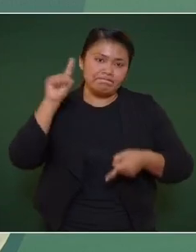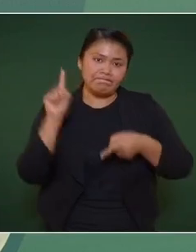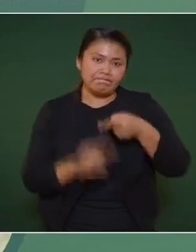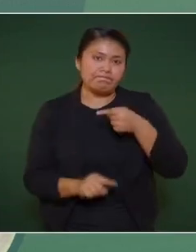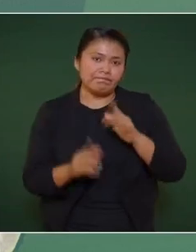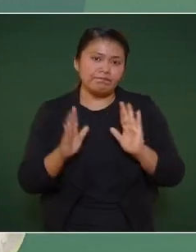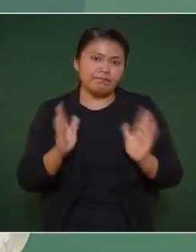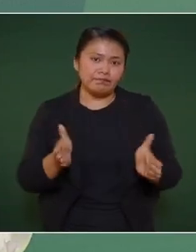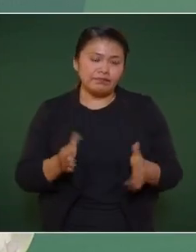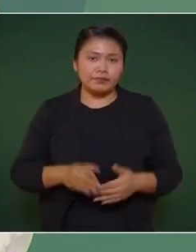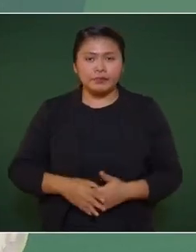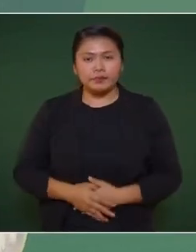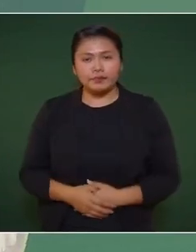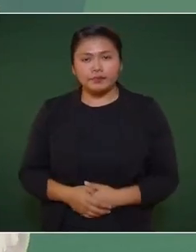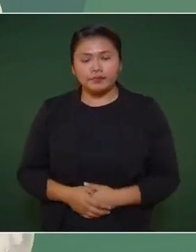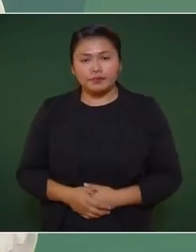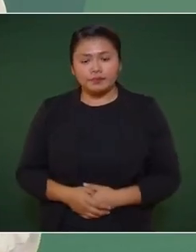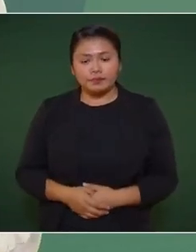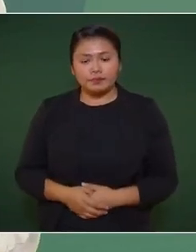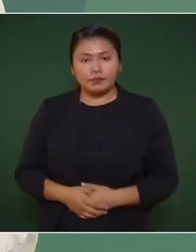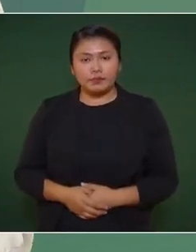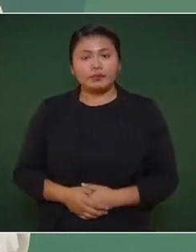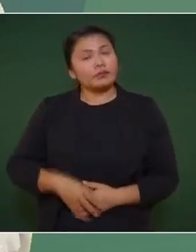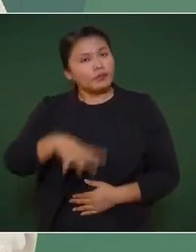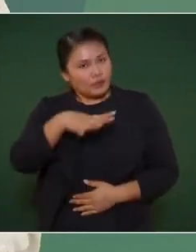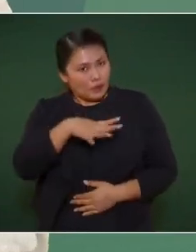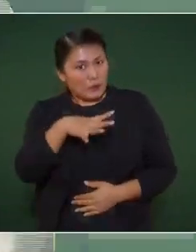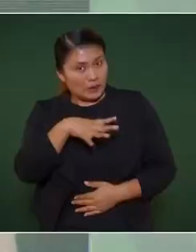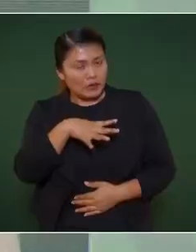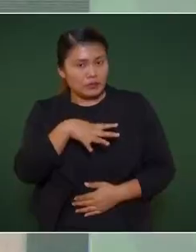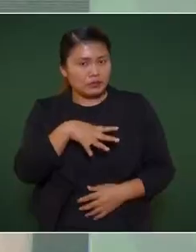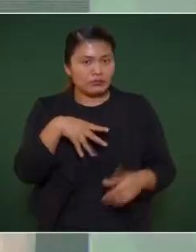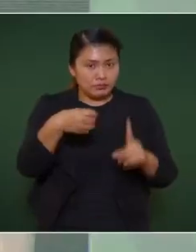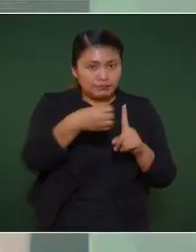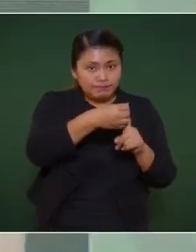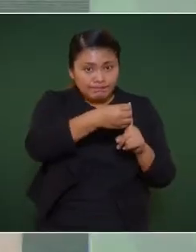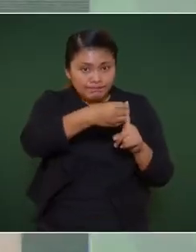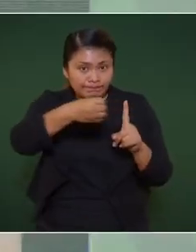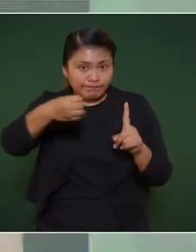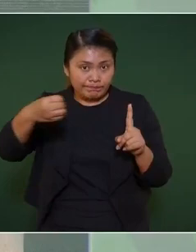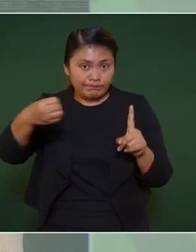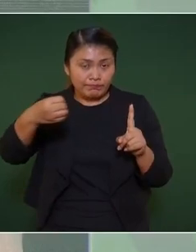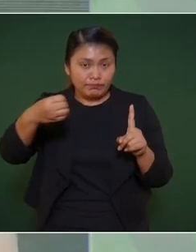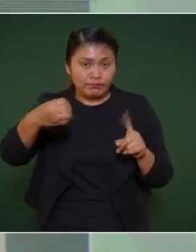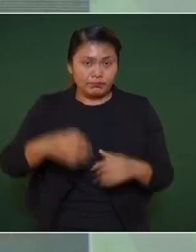hay un sistema, que esto es importante que